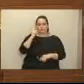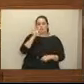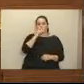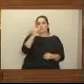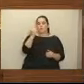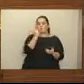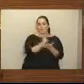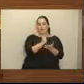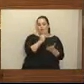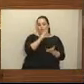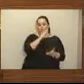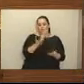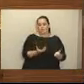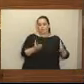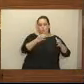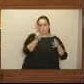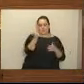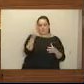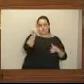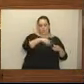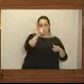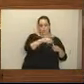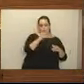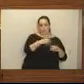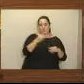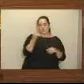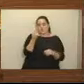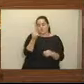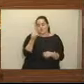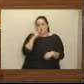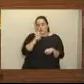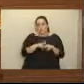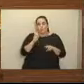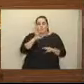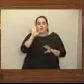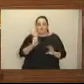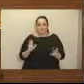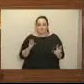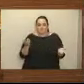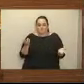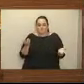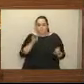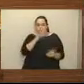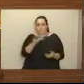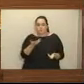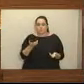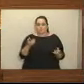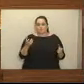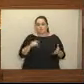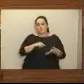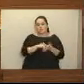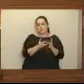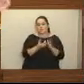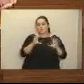bancaria con bolsas llenas de billetes de dinero negro, muy negro. Al parecer, digo, porque es lo único que conocemos a través de los medios de comunicación. ¿Dónde queda